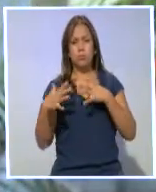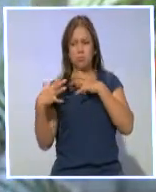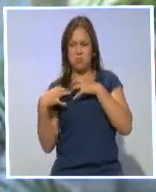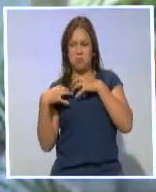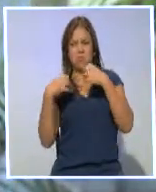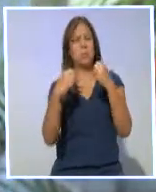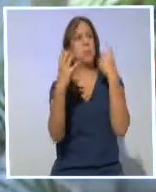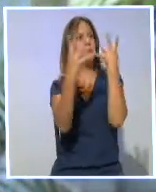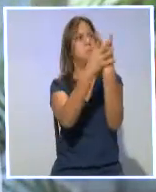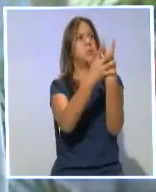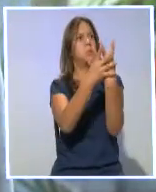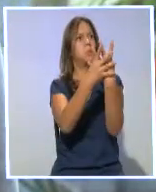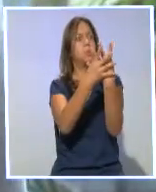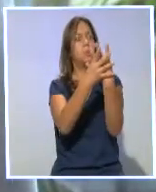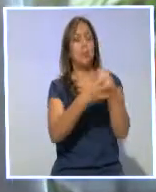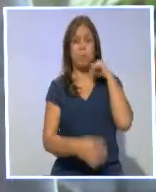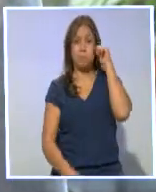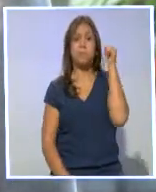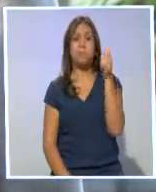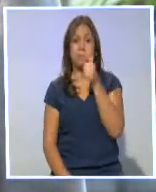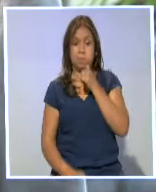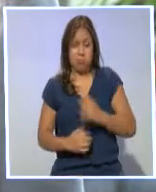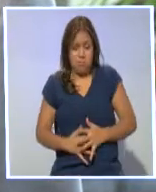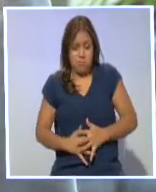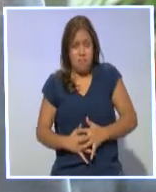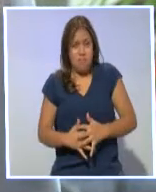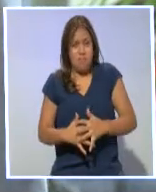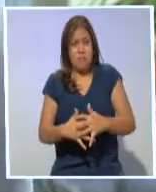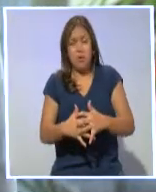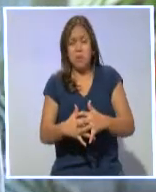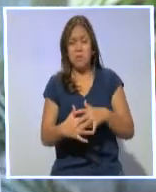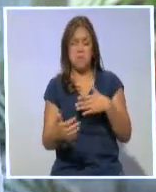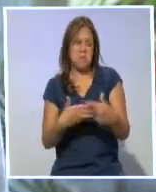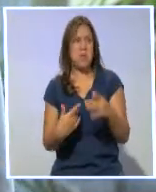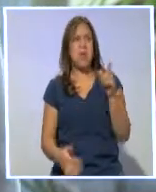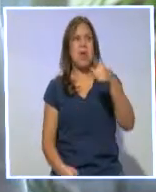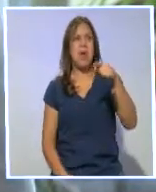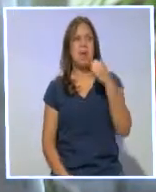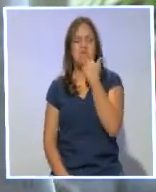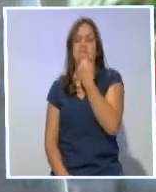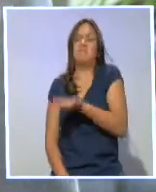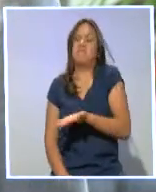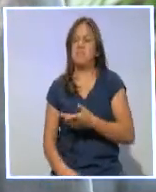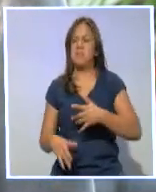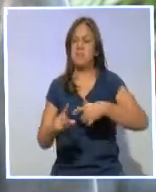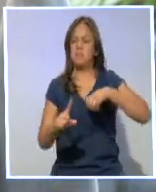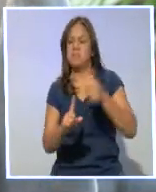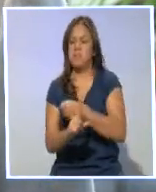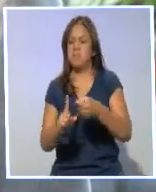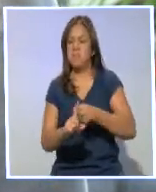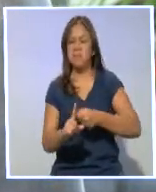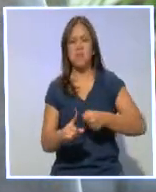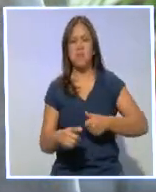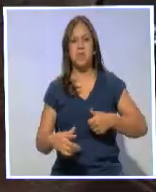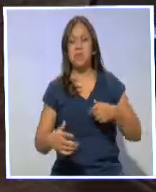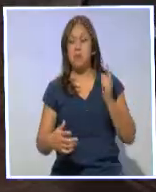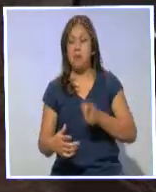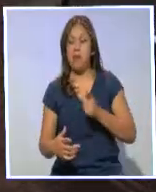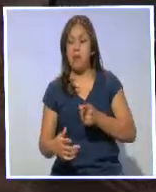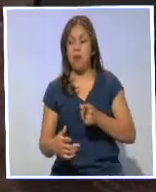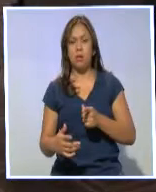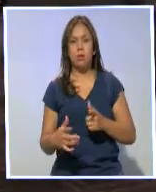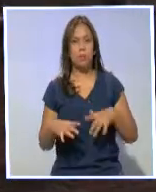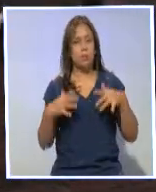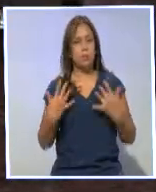cuando estaba embarazada y a pesar de eso fui torturada, fui chantajeada.